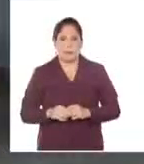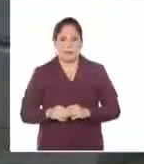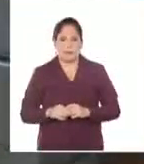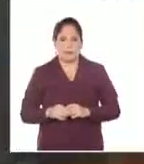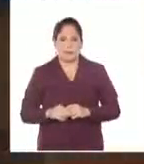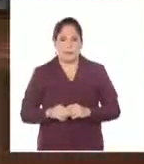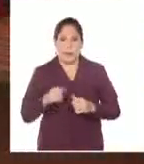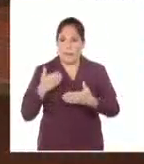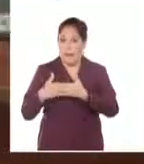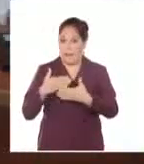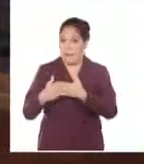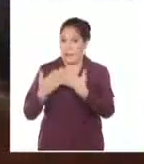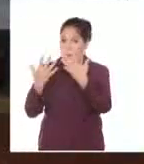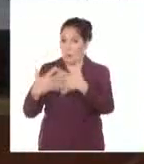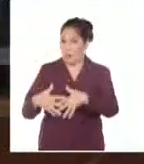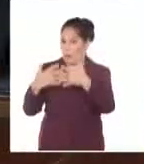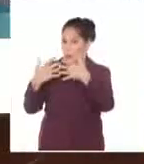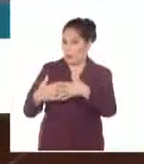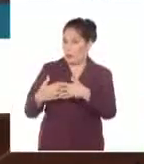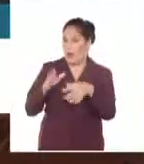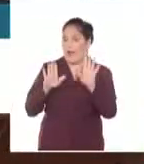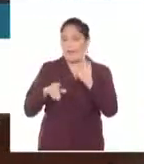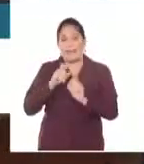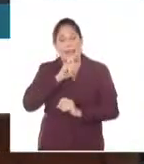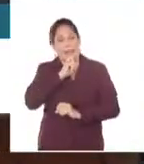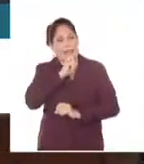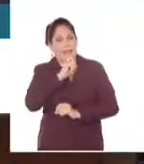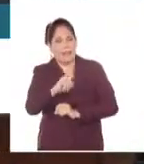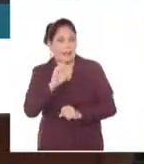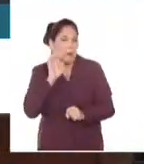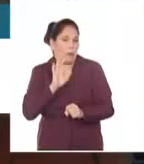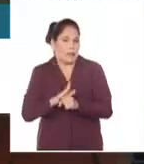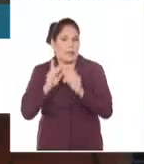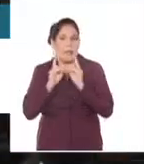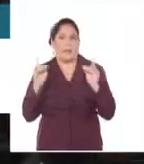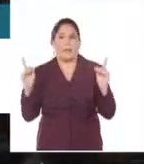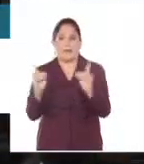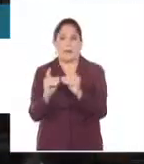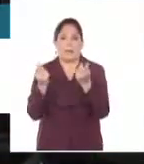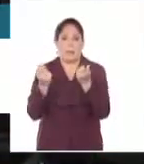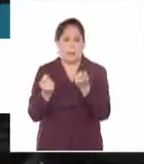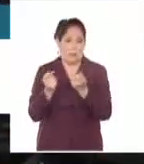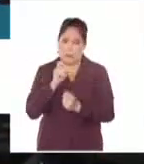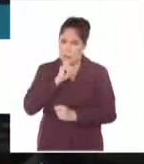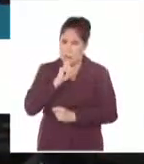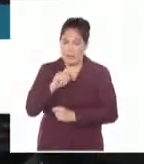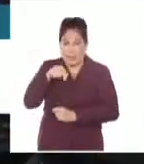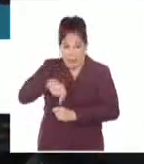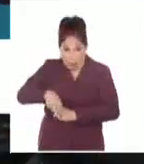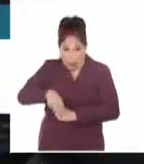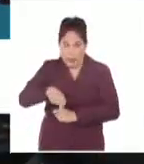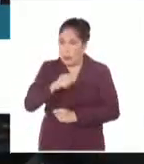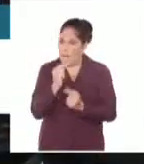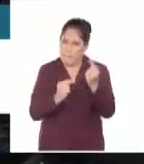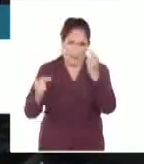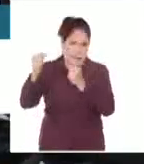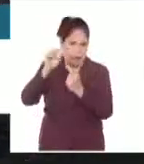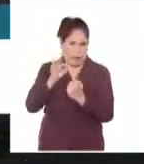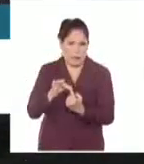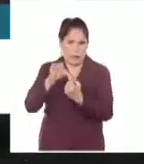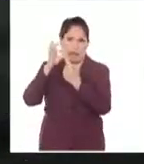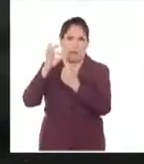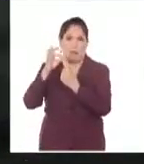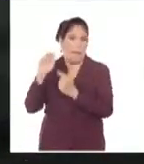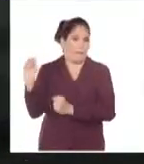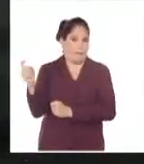En una entidad productiva, rara vez un reportaje comienza por el Departamento Económico, pero este caso es una excepción.